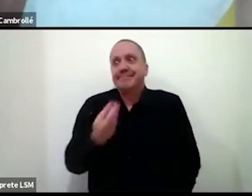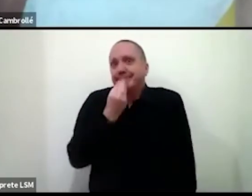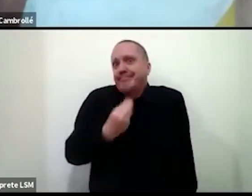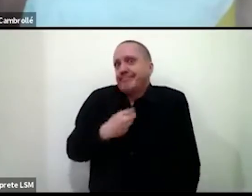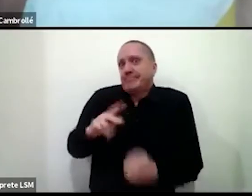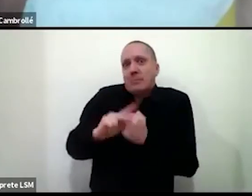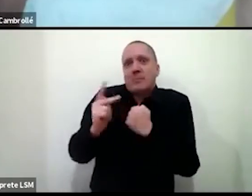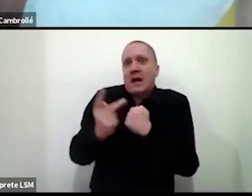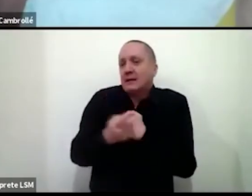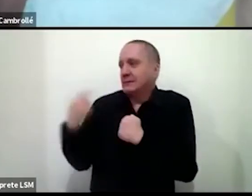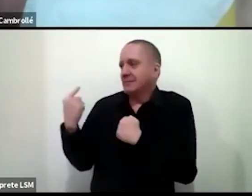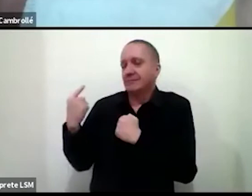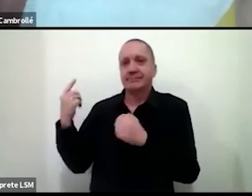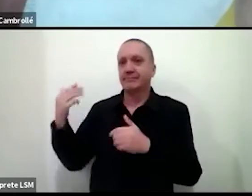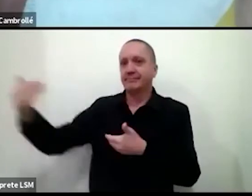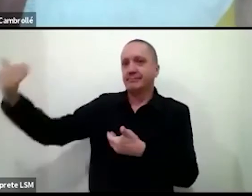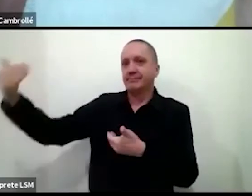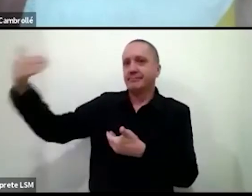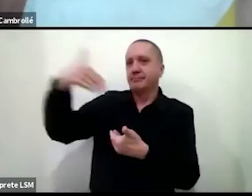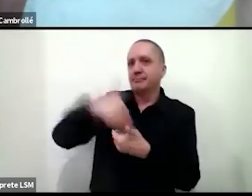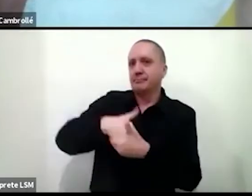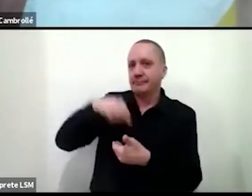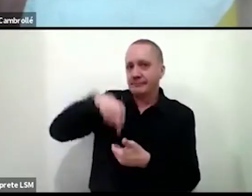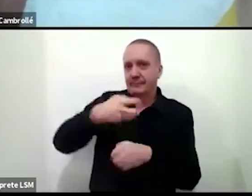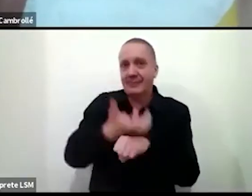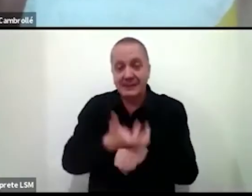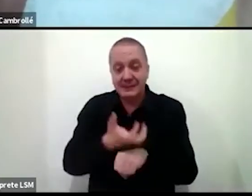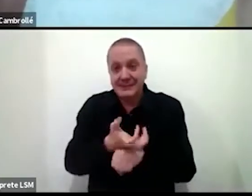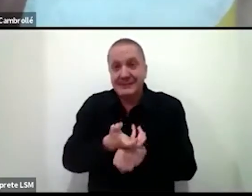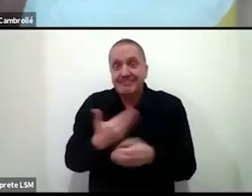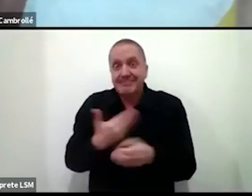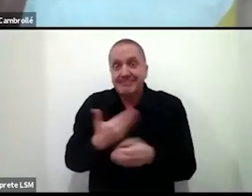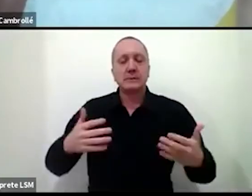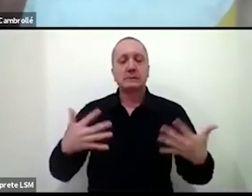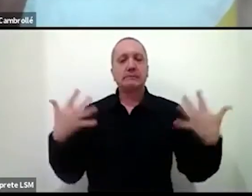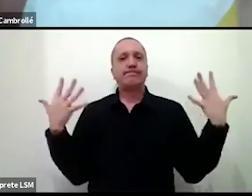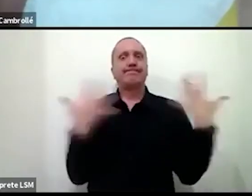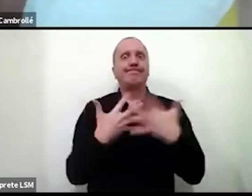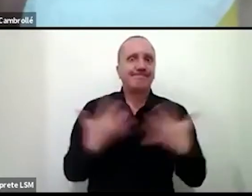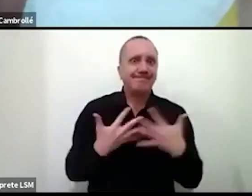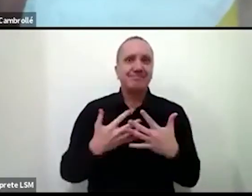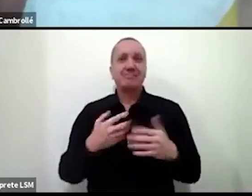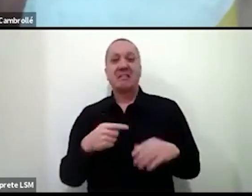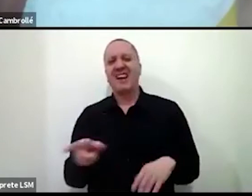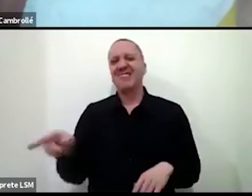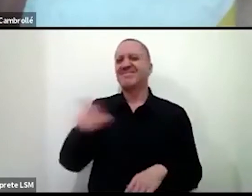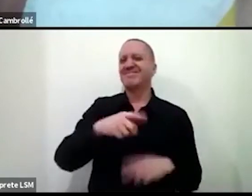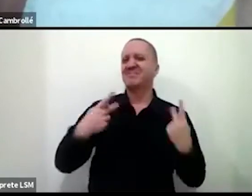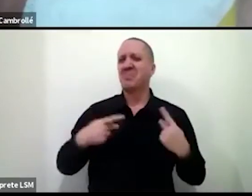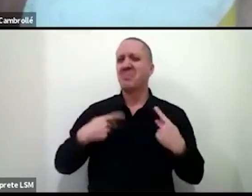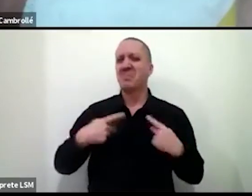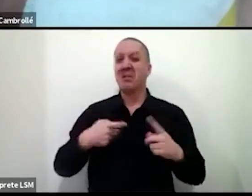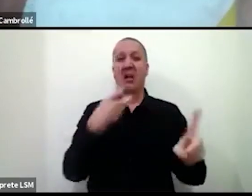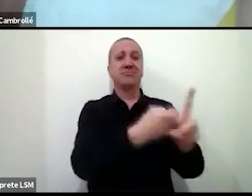tenemos que vernos expuestos ante todo este tema de estigmatización y discriminación en